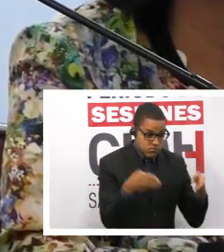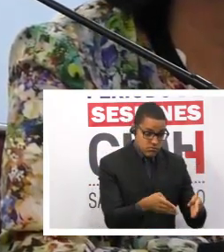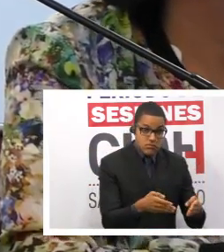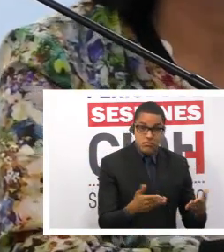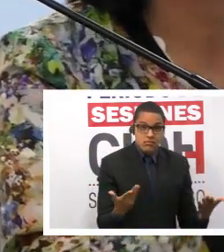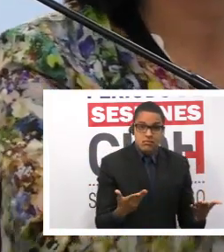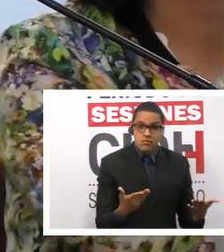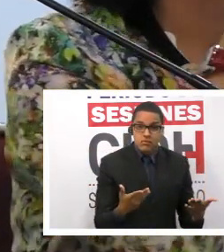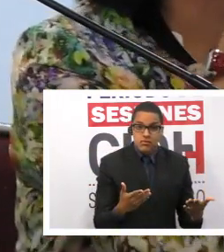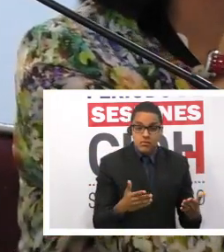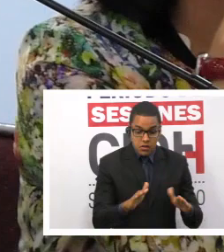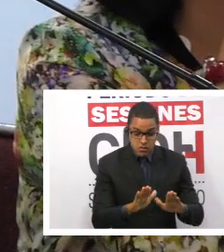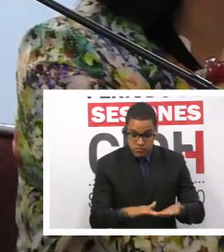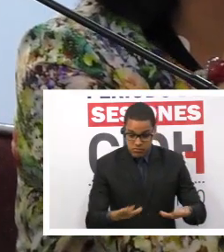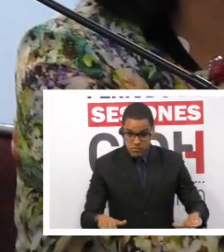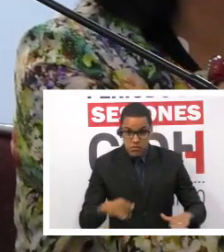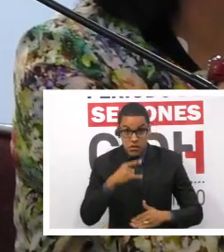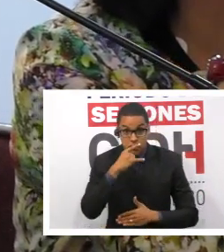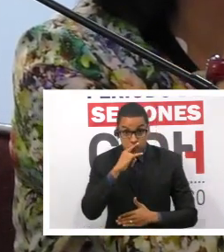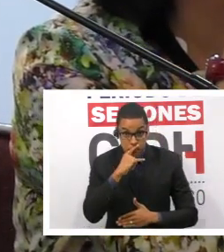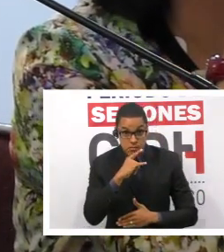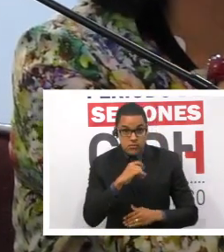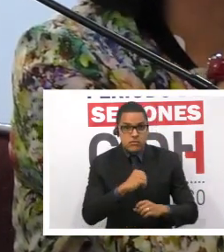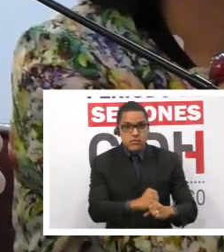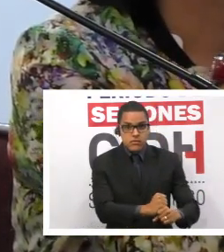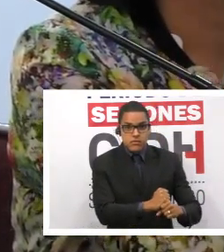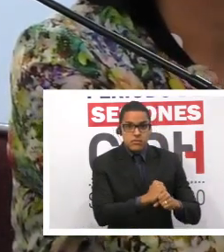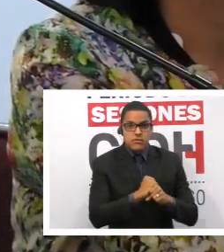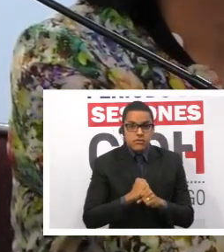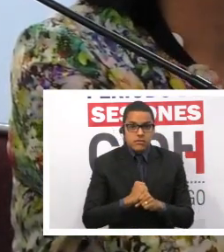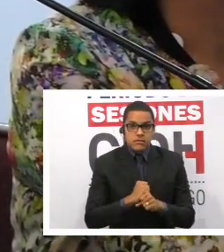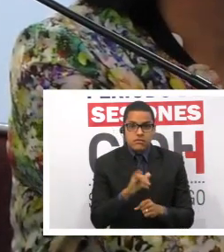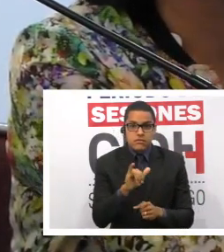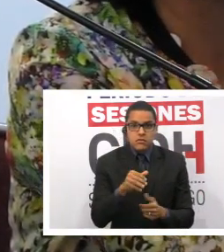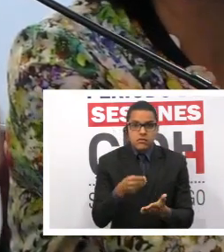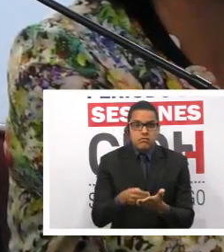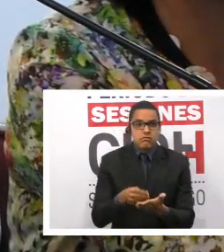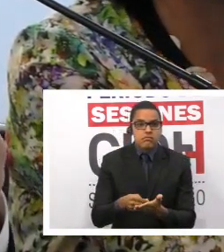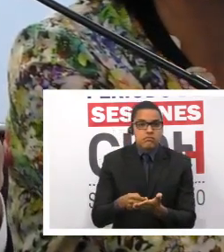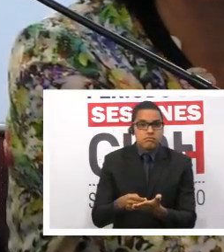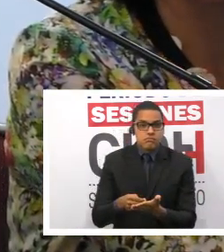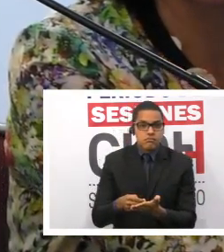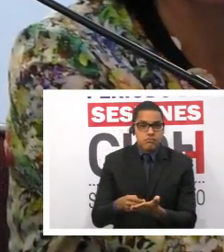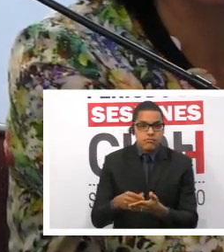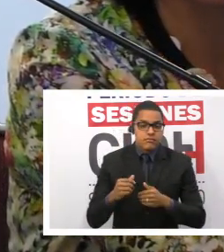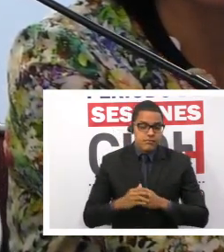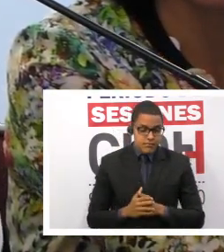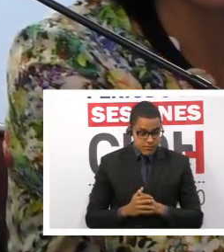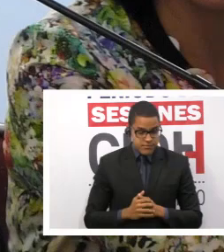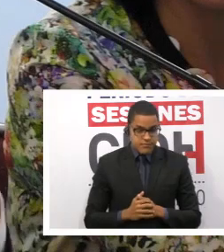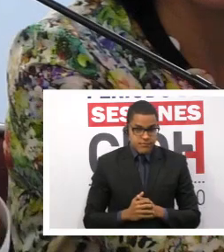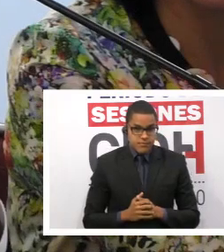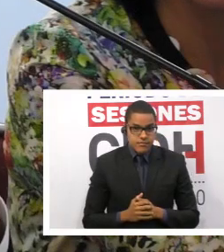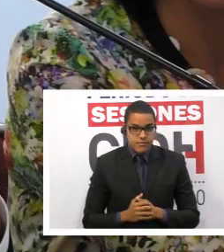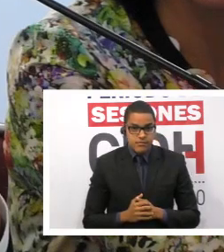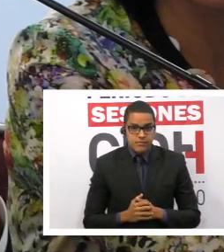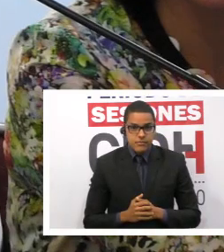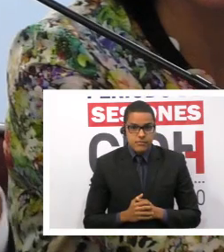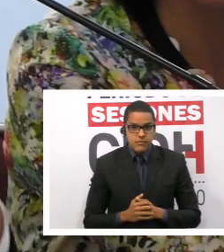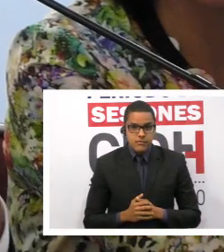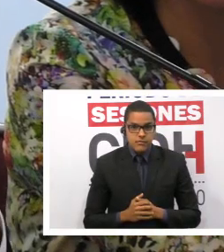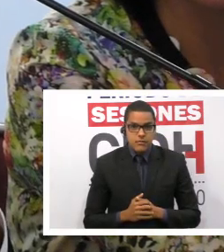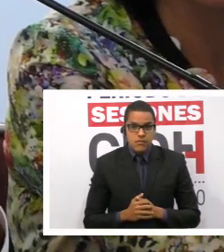derechos y el en síntesis creo que no creemos que para la comisión hay una oportunidad